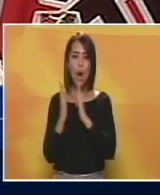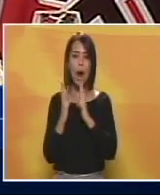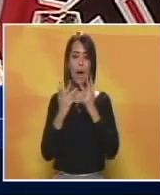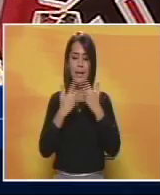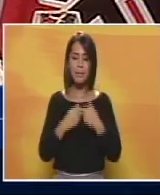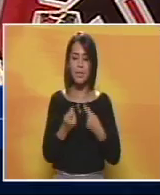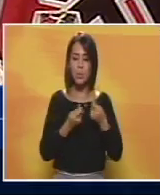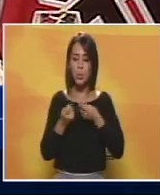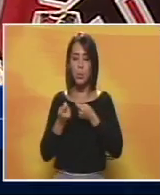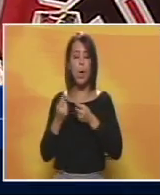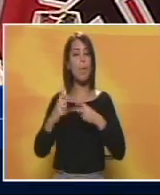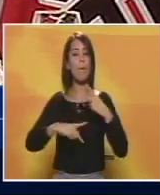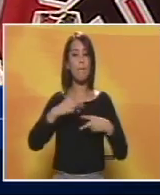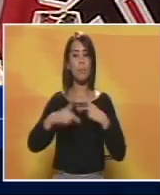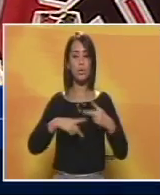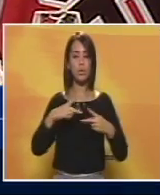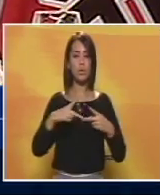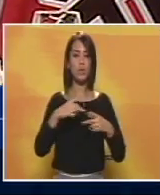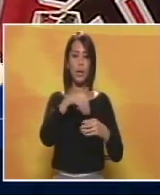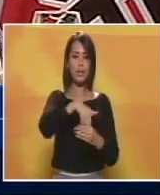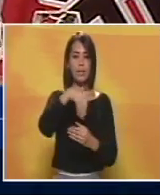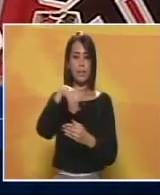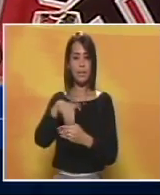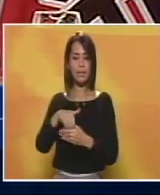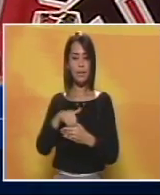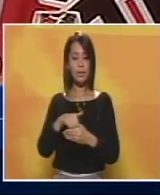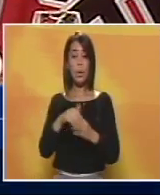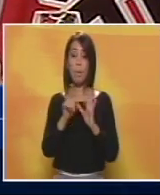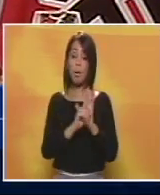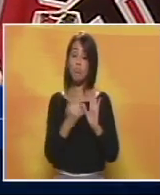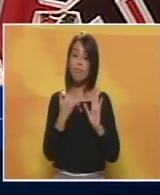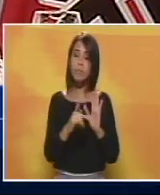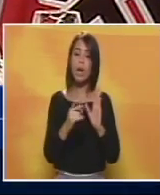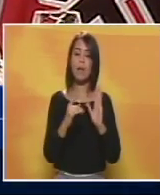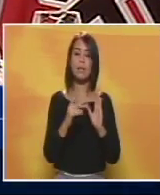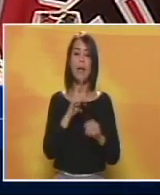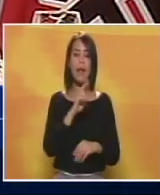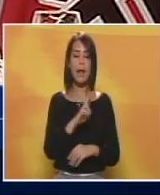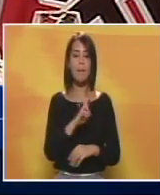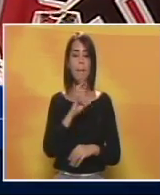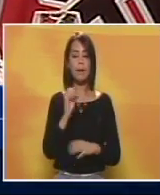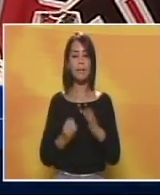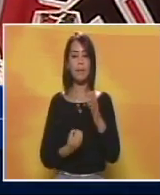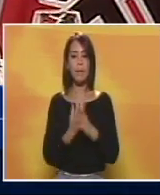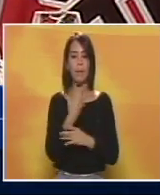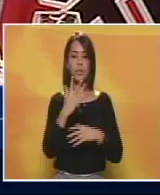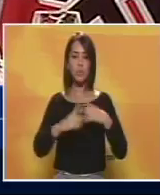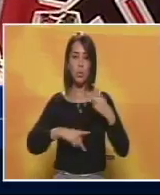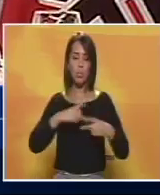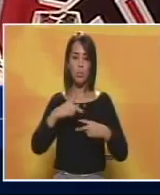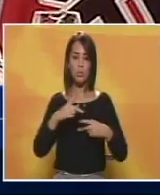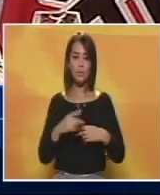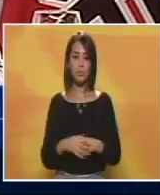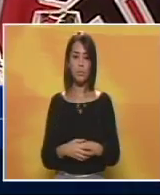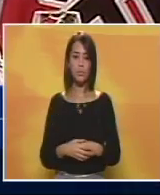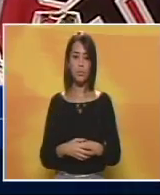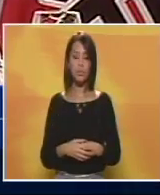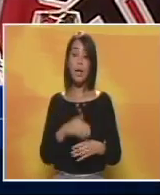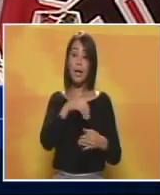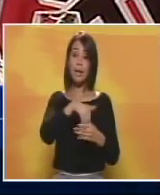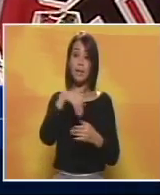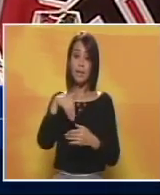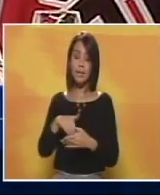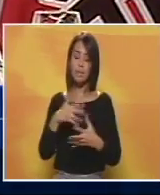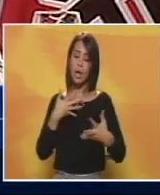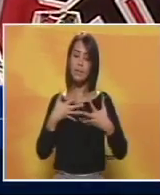administración de un proceso electoral para garantizar el 20 de mayo un proceso electoral con